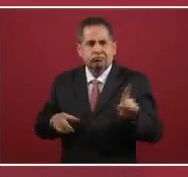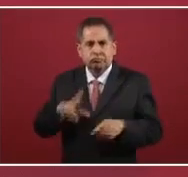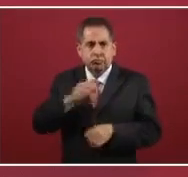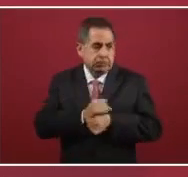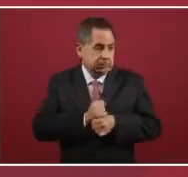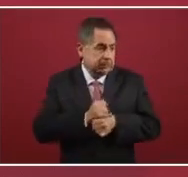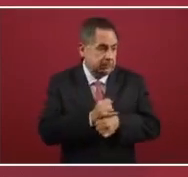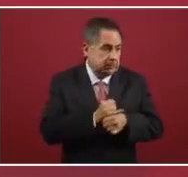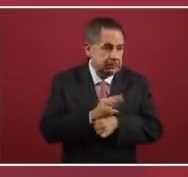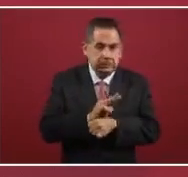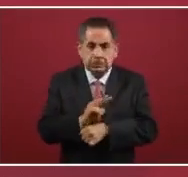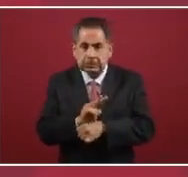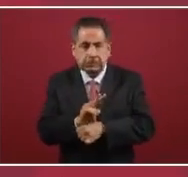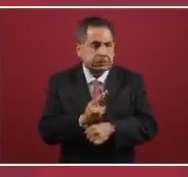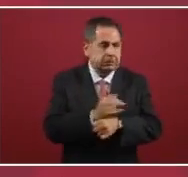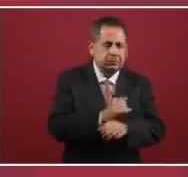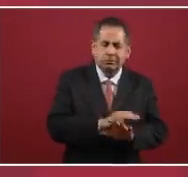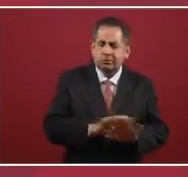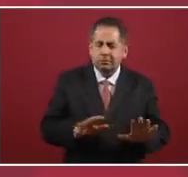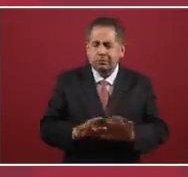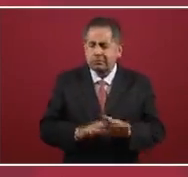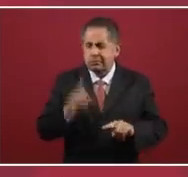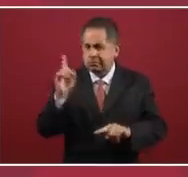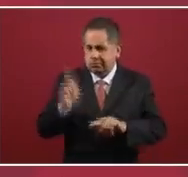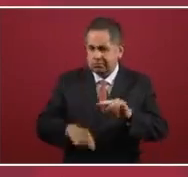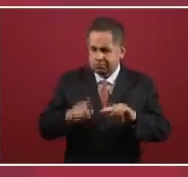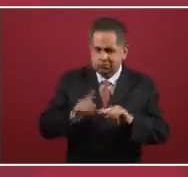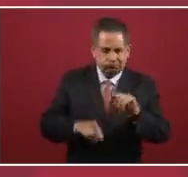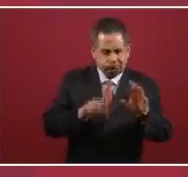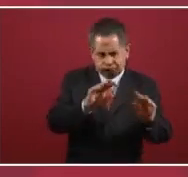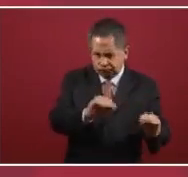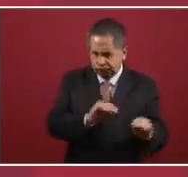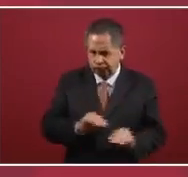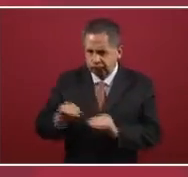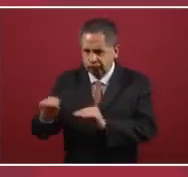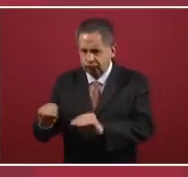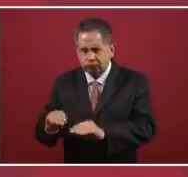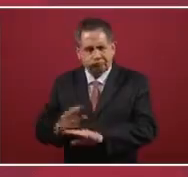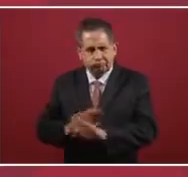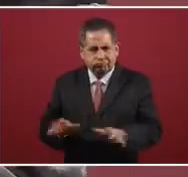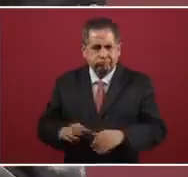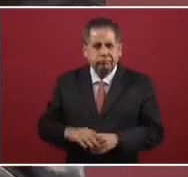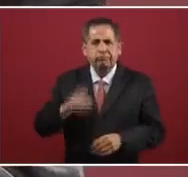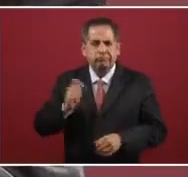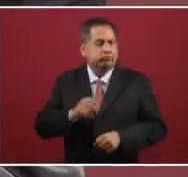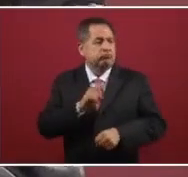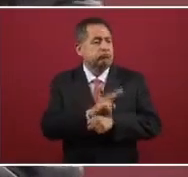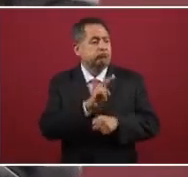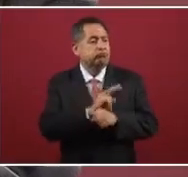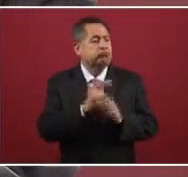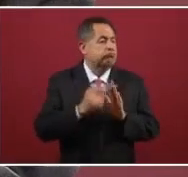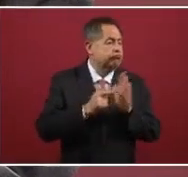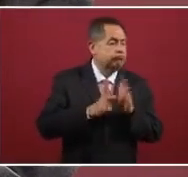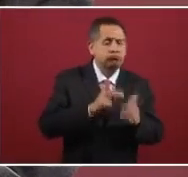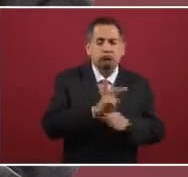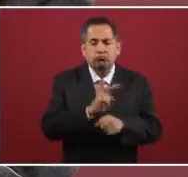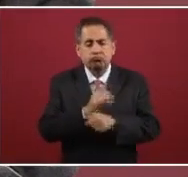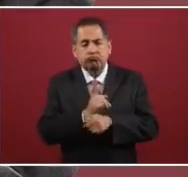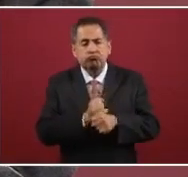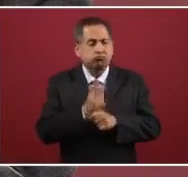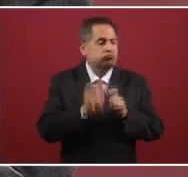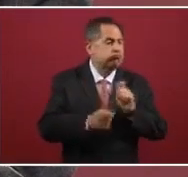Vamos a quitar toda la vigilancia, la regulación que se